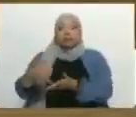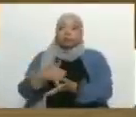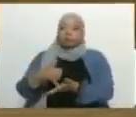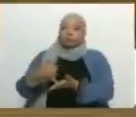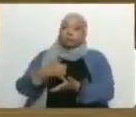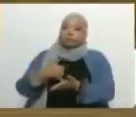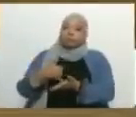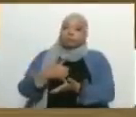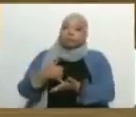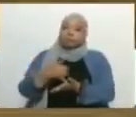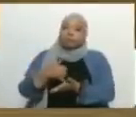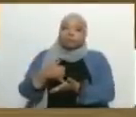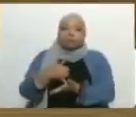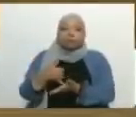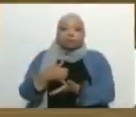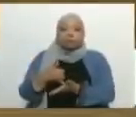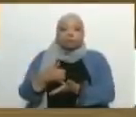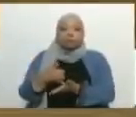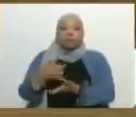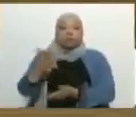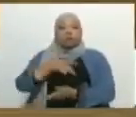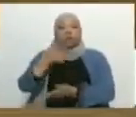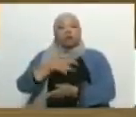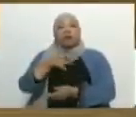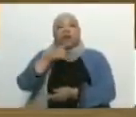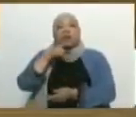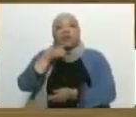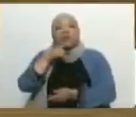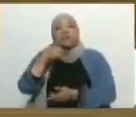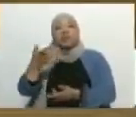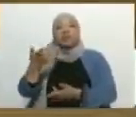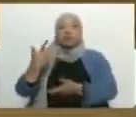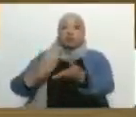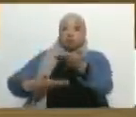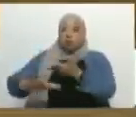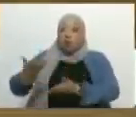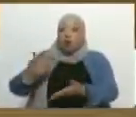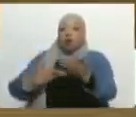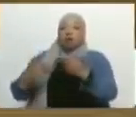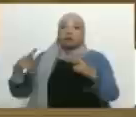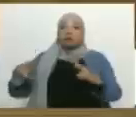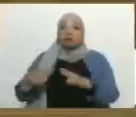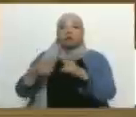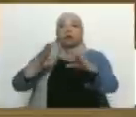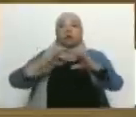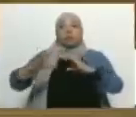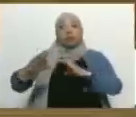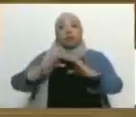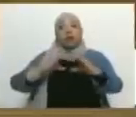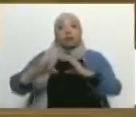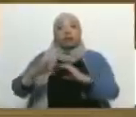vulnerable, lo que les cuesta sociabilizar, lo que les cuesta comunicarse.